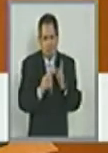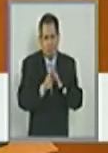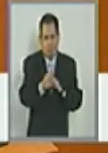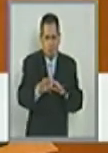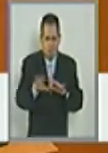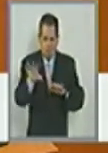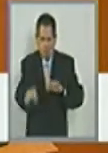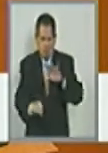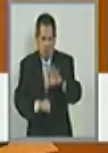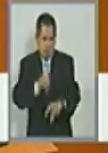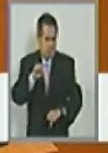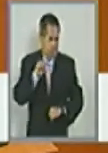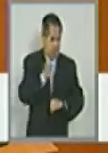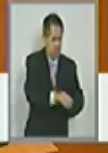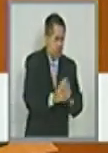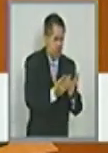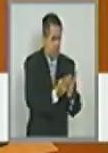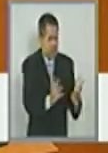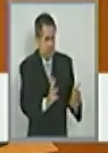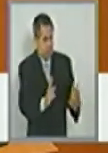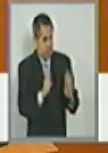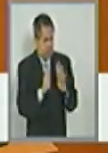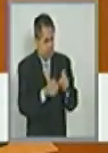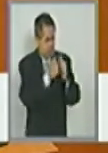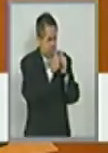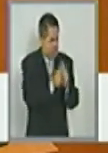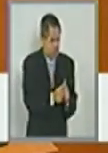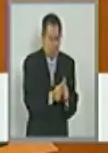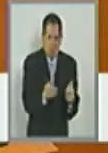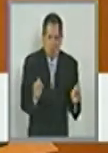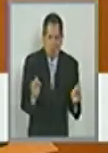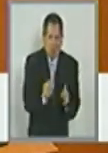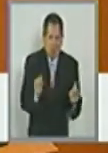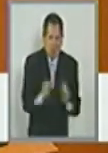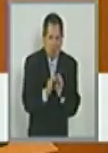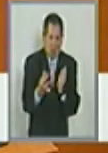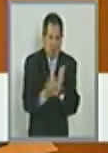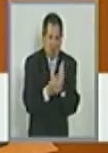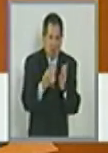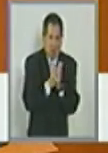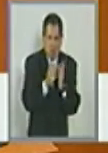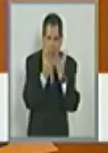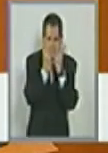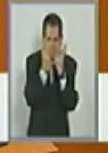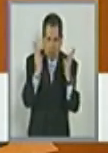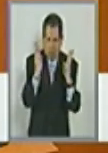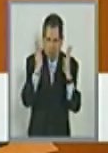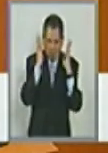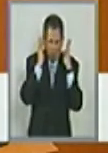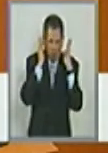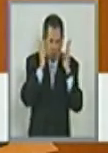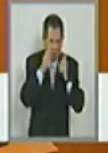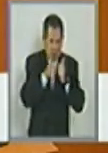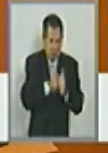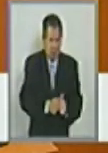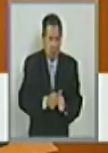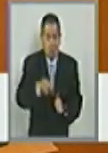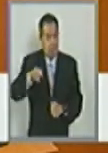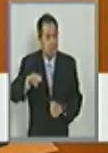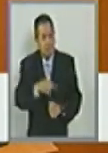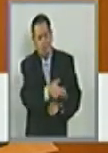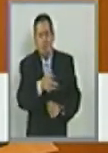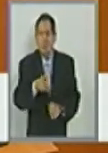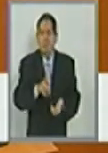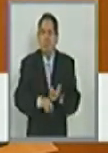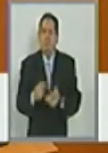inmigrantes son retenidos y hacinados en frías jaulas de acero. Los que ahí yacen les llaman la